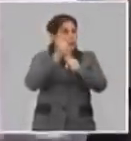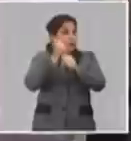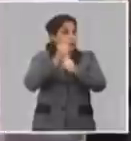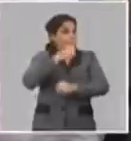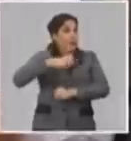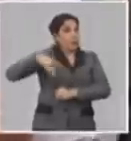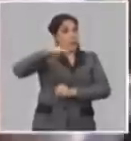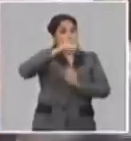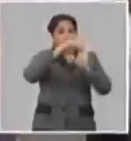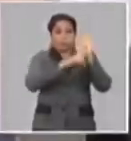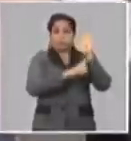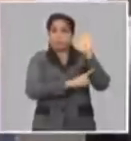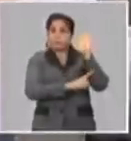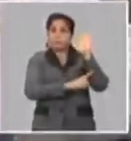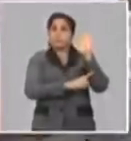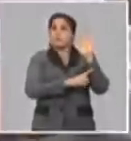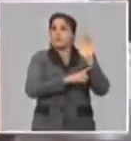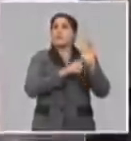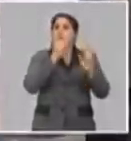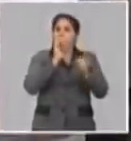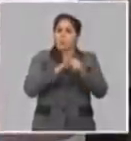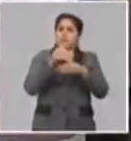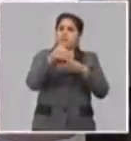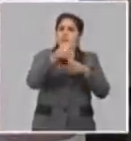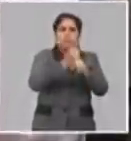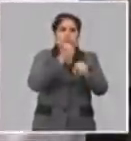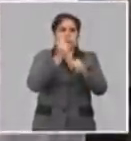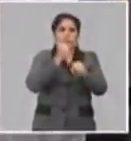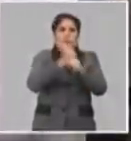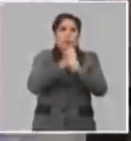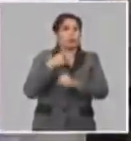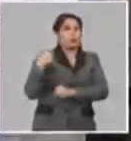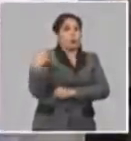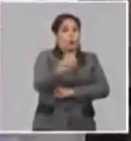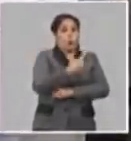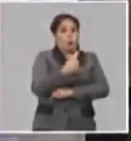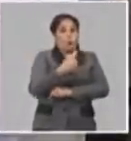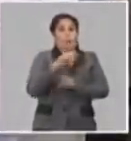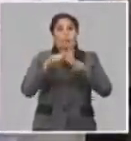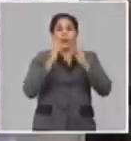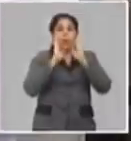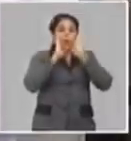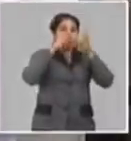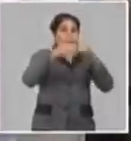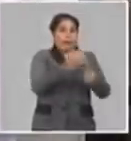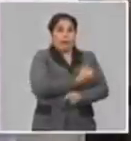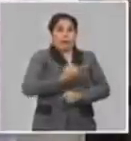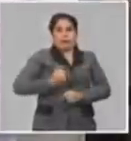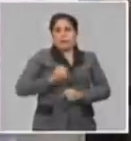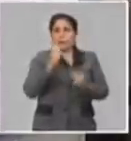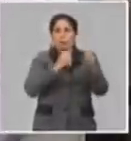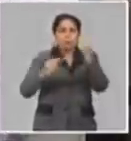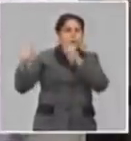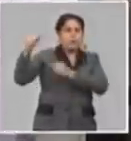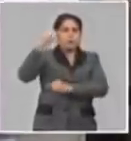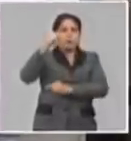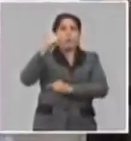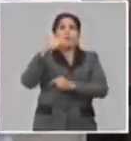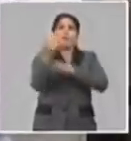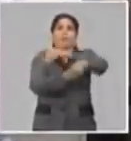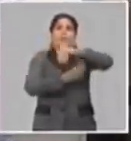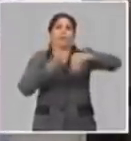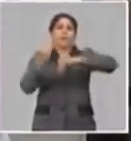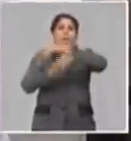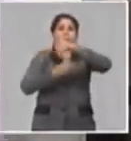todas, se va a iniciar el trabajo en todas, concentrando ahora el esfuerzo fundamental en aquellas que tienen una